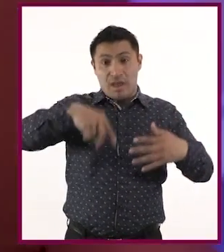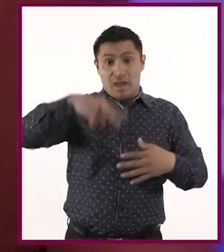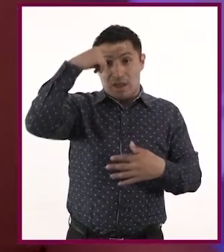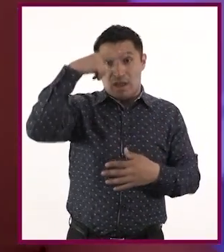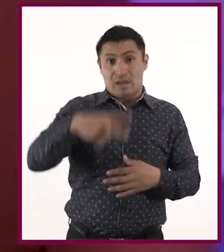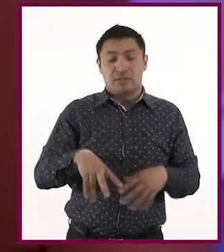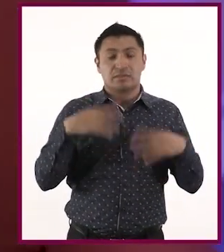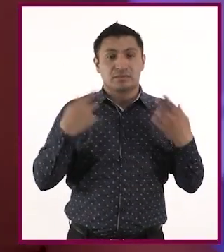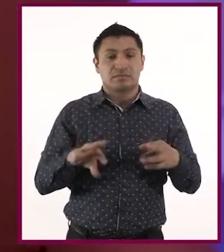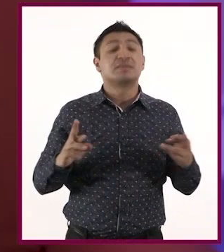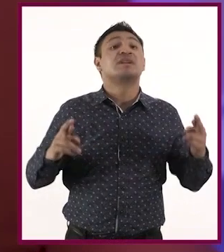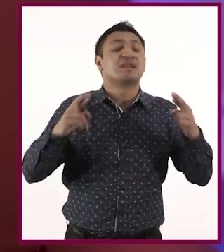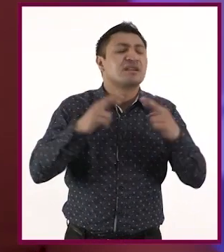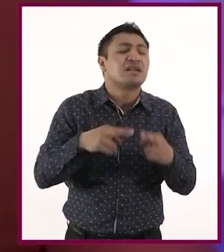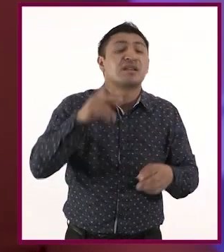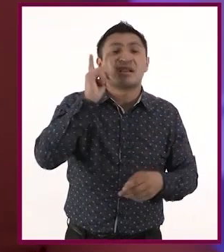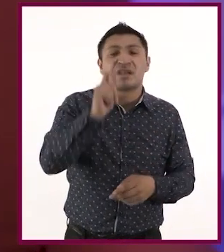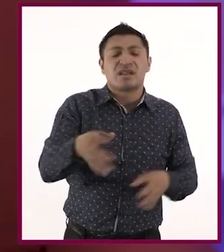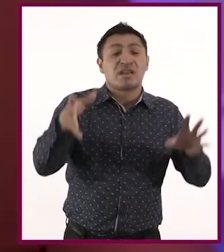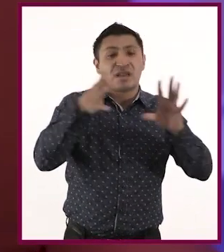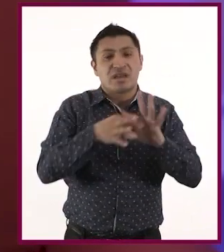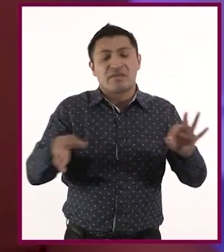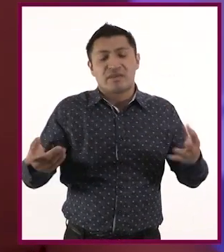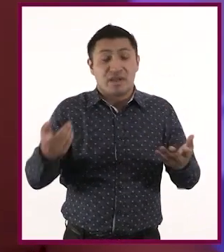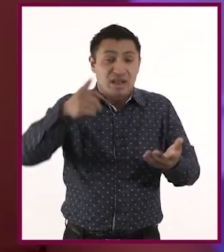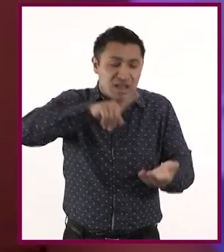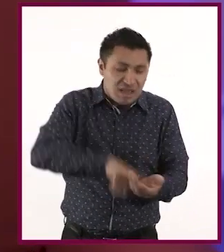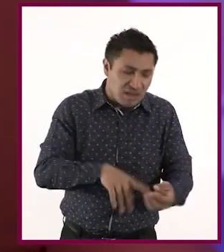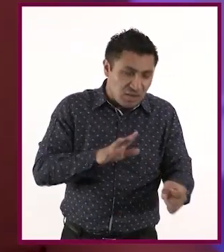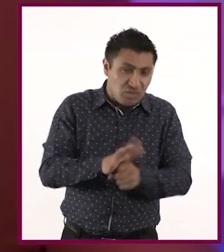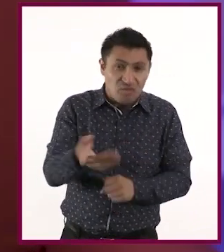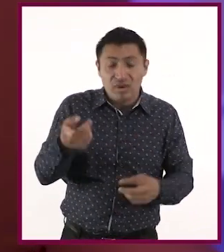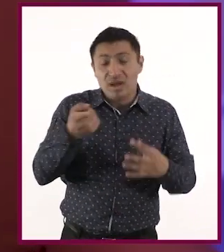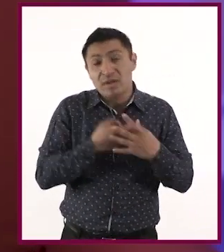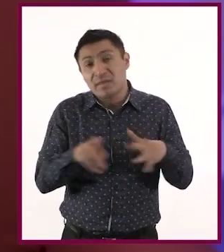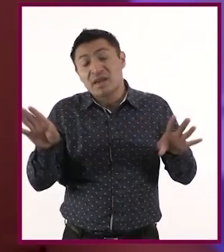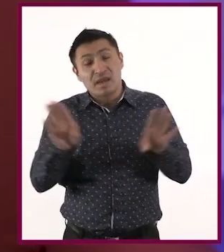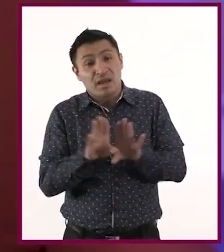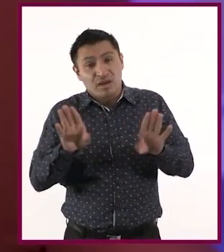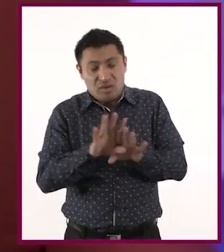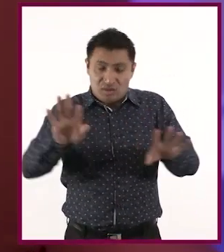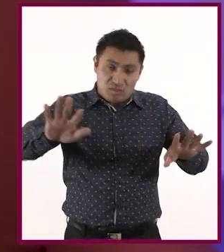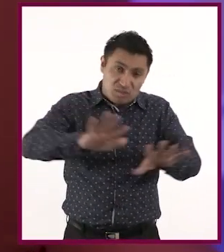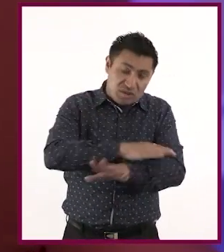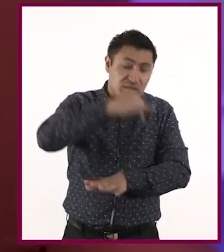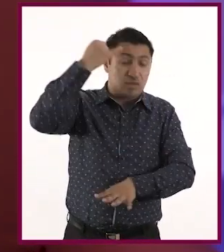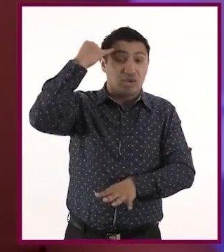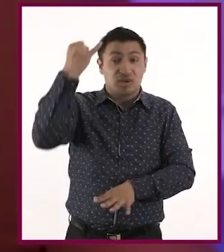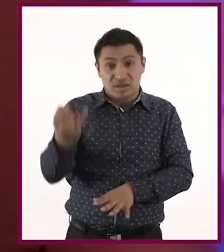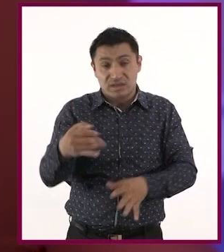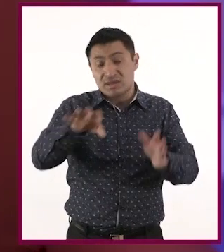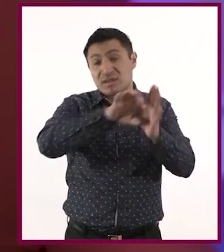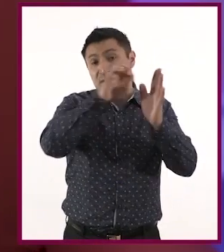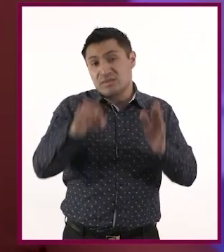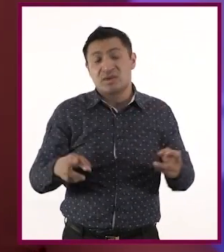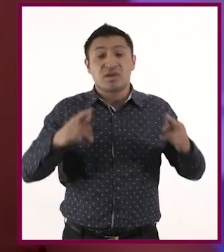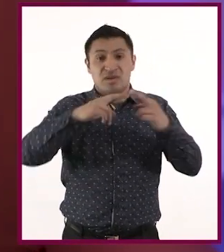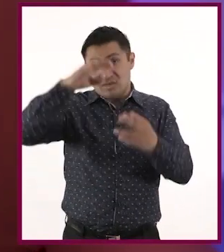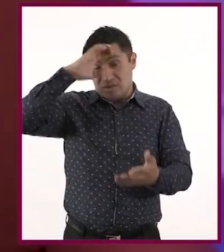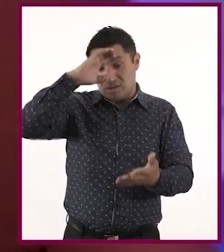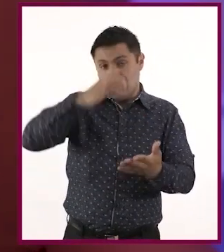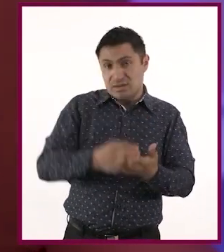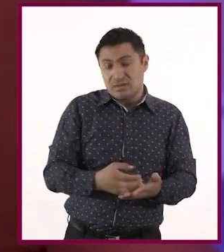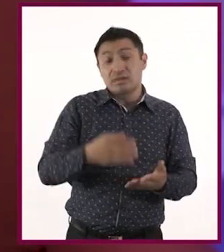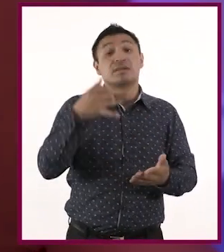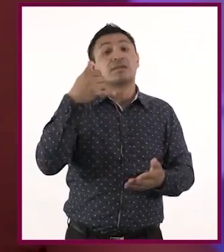mexicanos. Religiones que nos hablan de las raíces, de sus habitantes, de sus orígenes, de los cambios de paradigmas, como es el caso de la religión